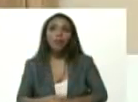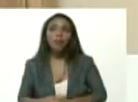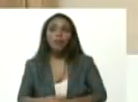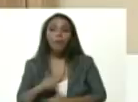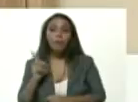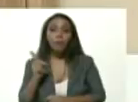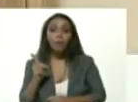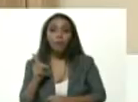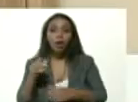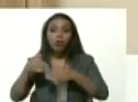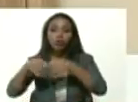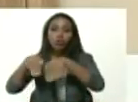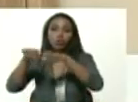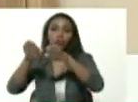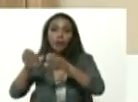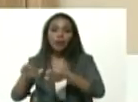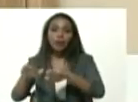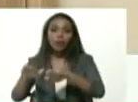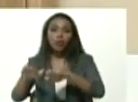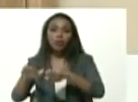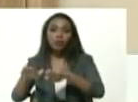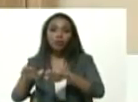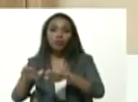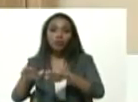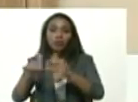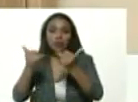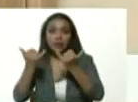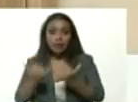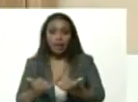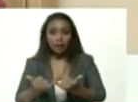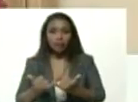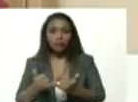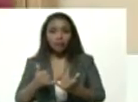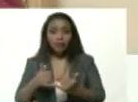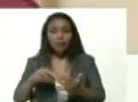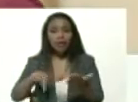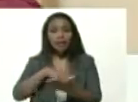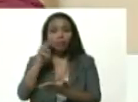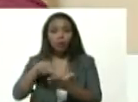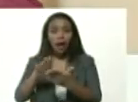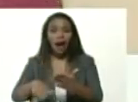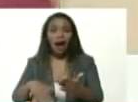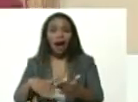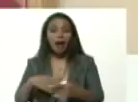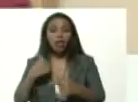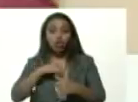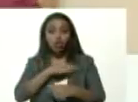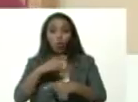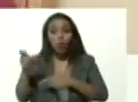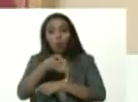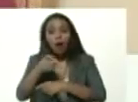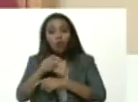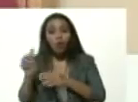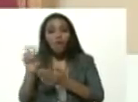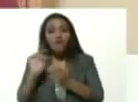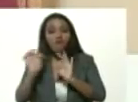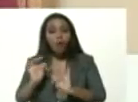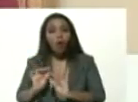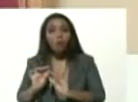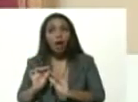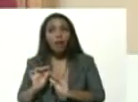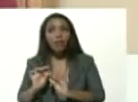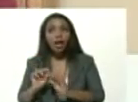Eso queda suspendido de inmediato a nivel nacional y nosotros vamos a buscar las formas de compensar